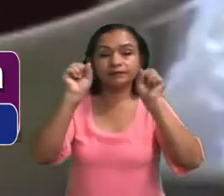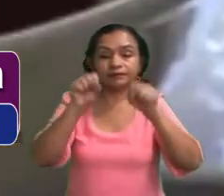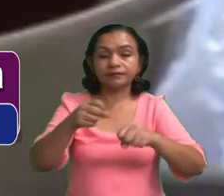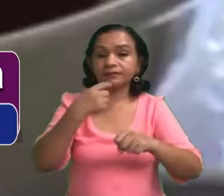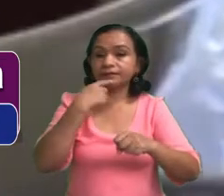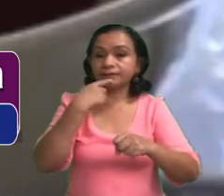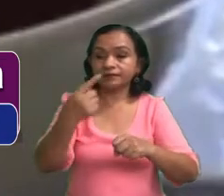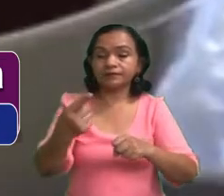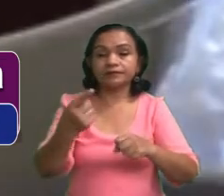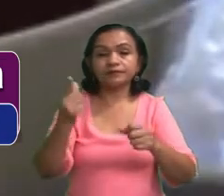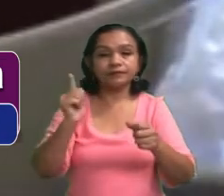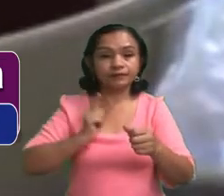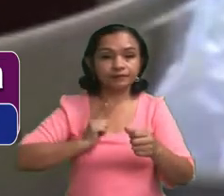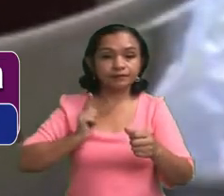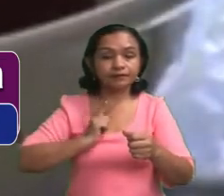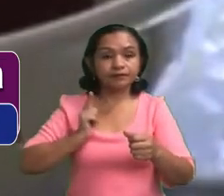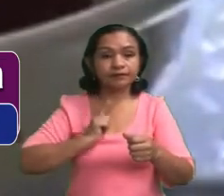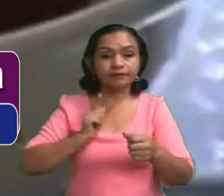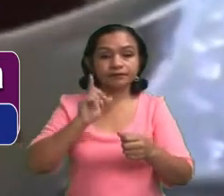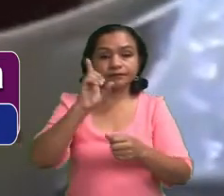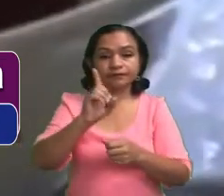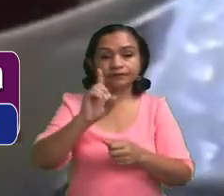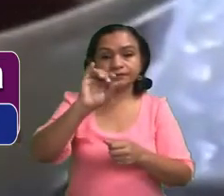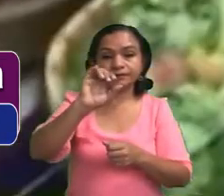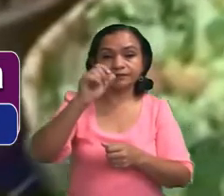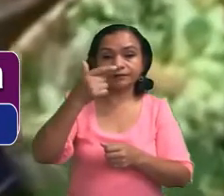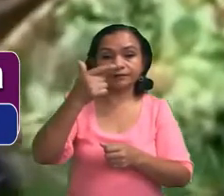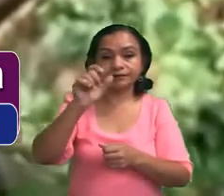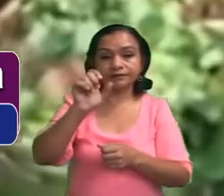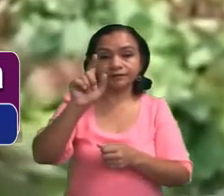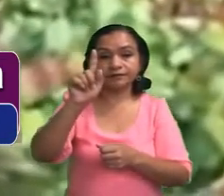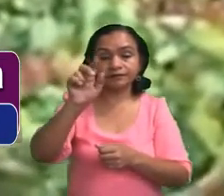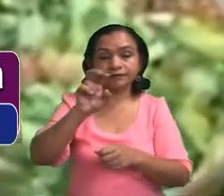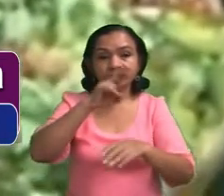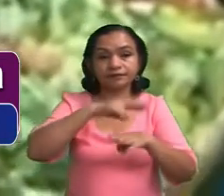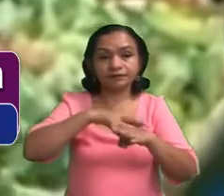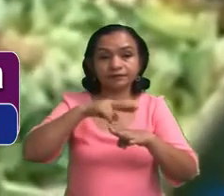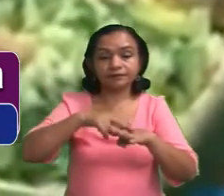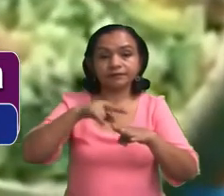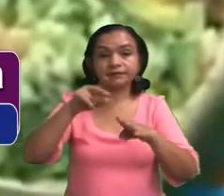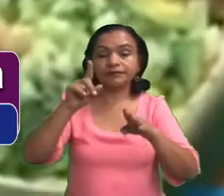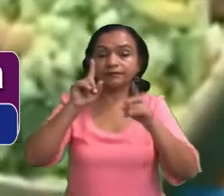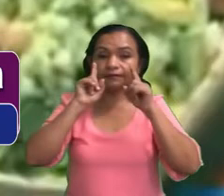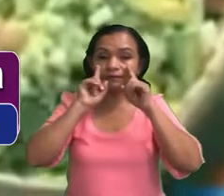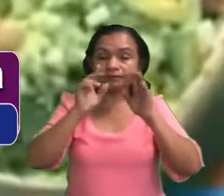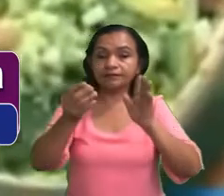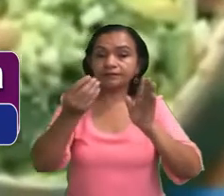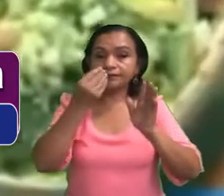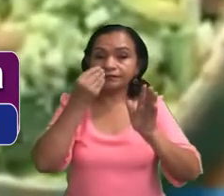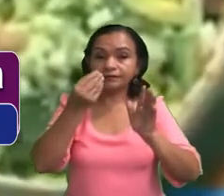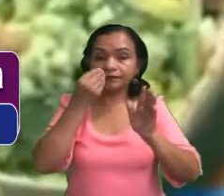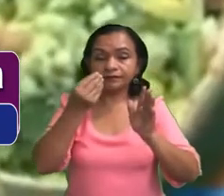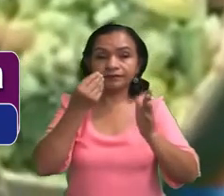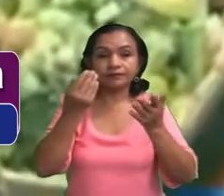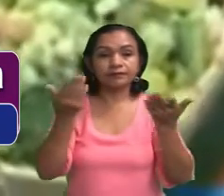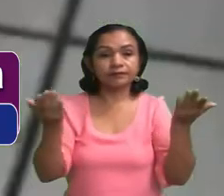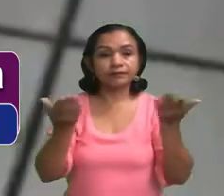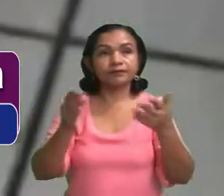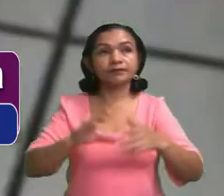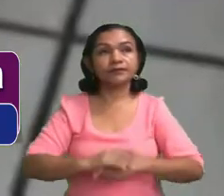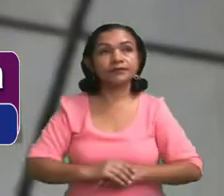tenemos actualizado el digesto jurídico en la materia de seguridad y soberanía